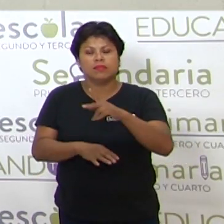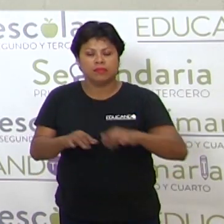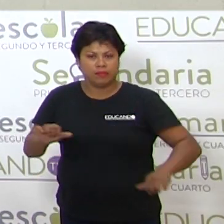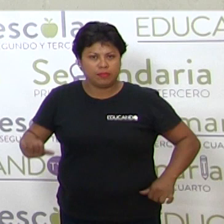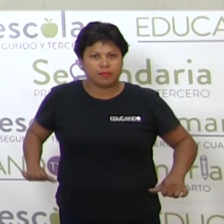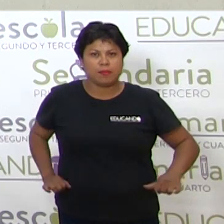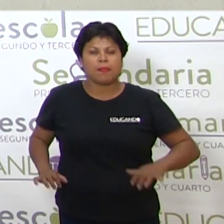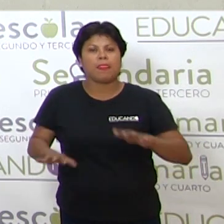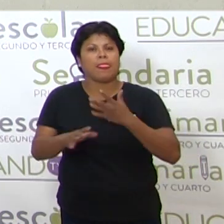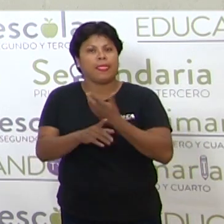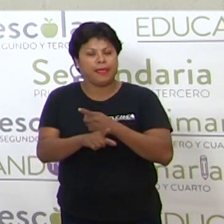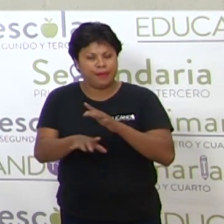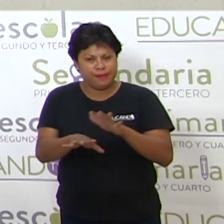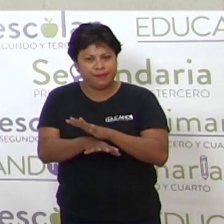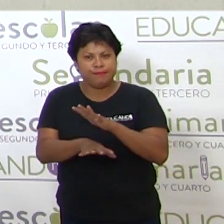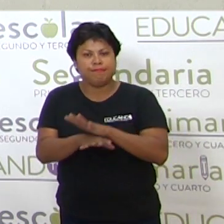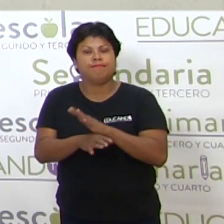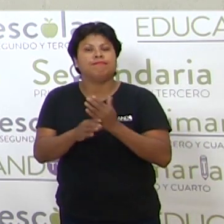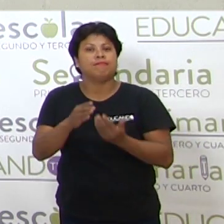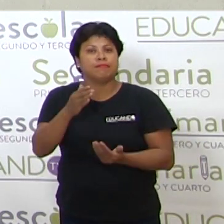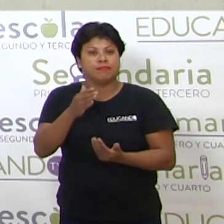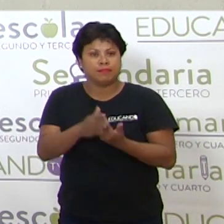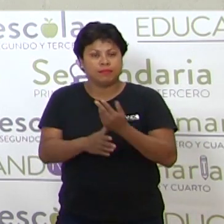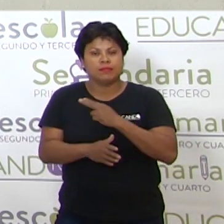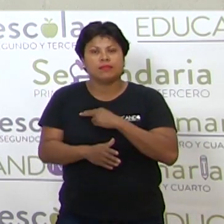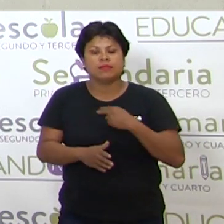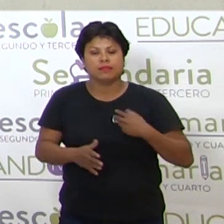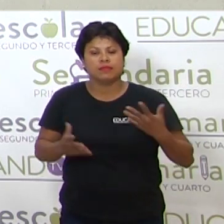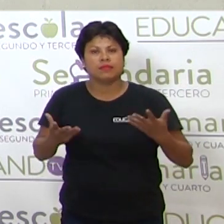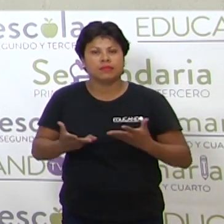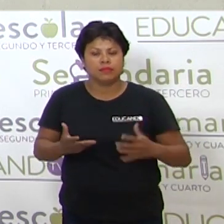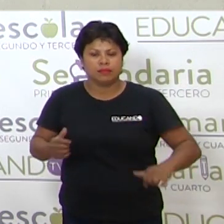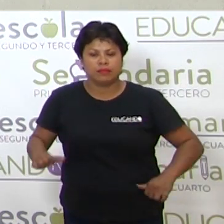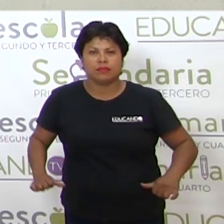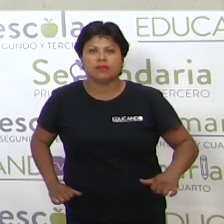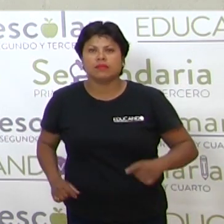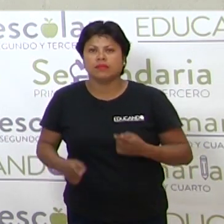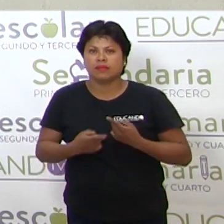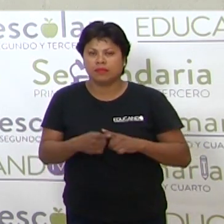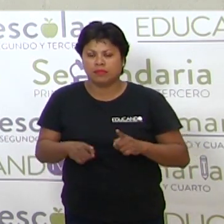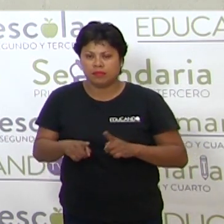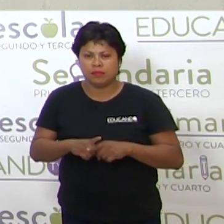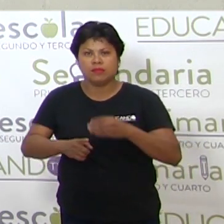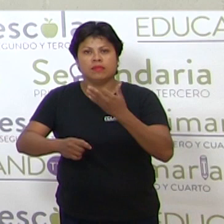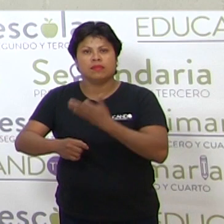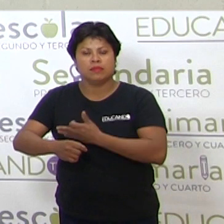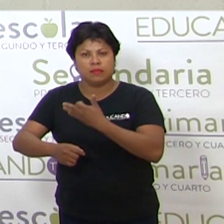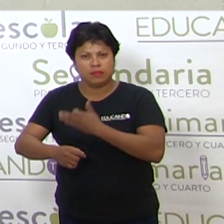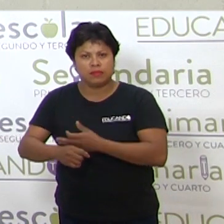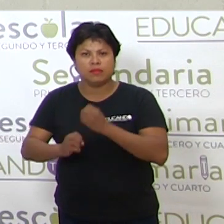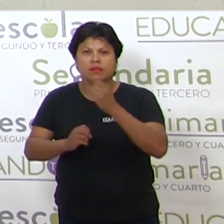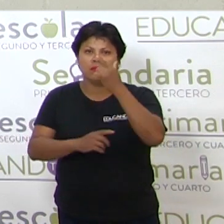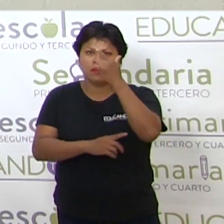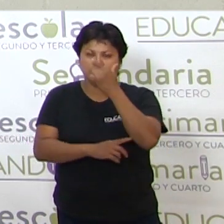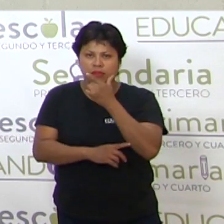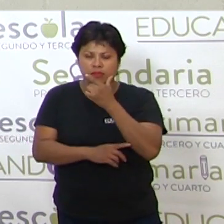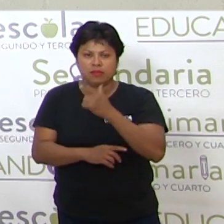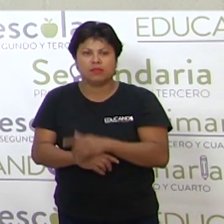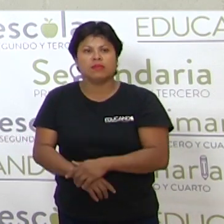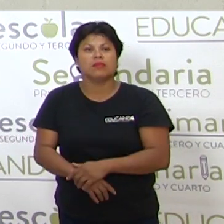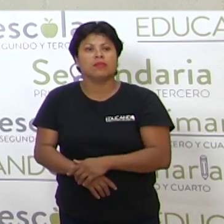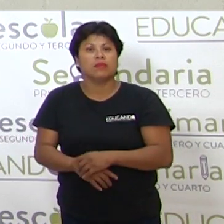cambian por la mañana hacemos actividades distintas a las de la tarde oa las de la noche